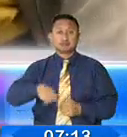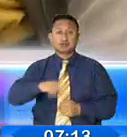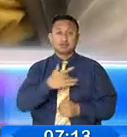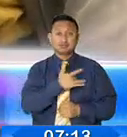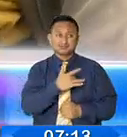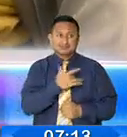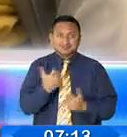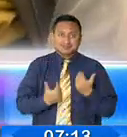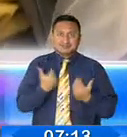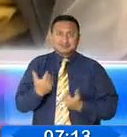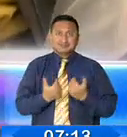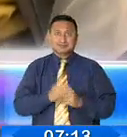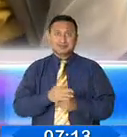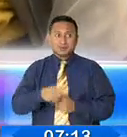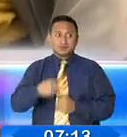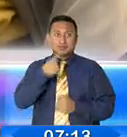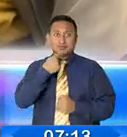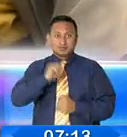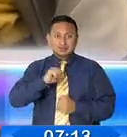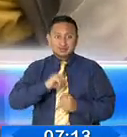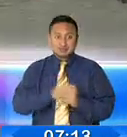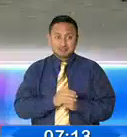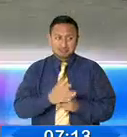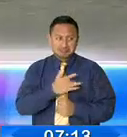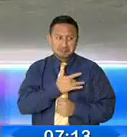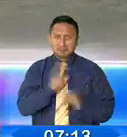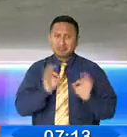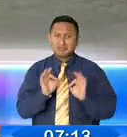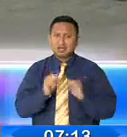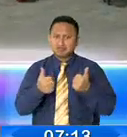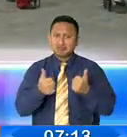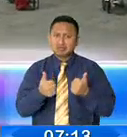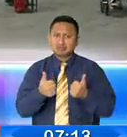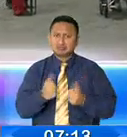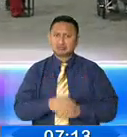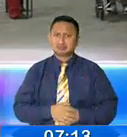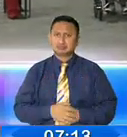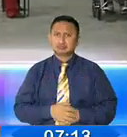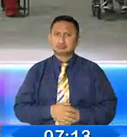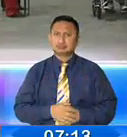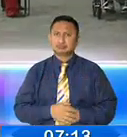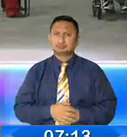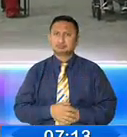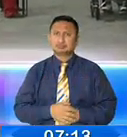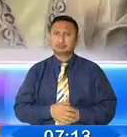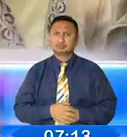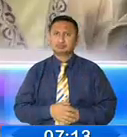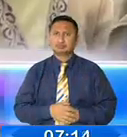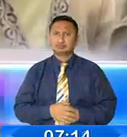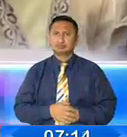contagiaba. Muchos resaltaron que no tuvieron efectos secundarios cuando recibieron la primera dosis de la vacuna.